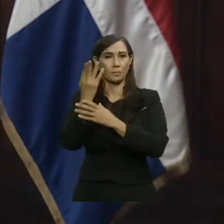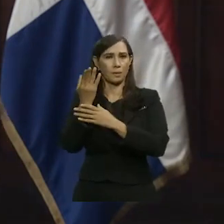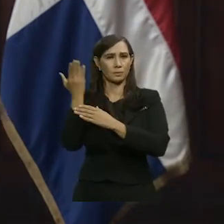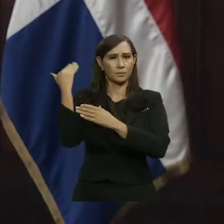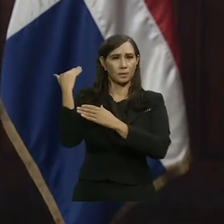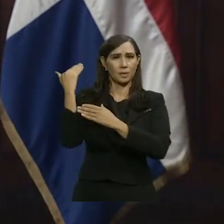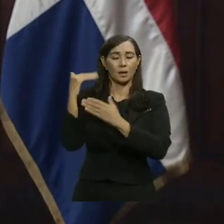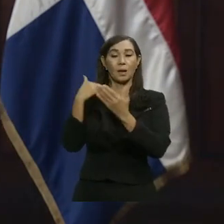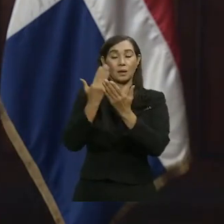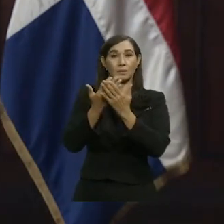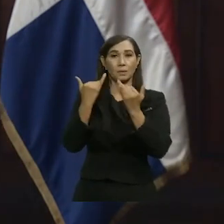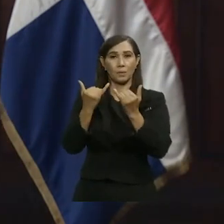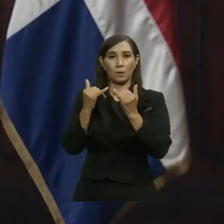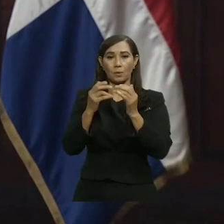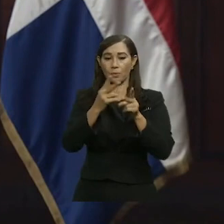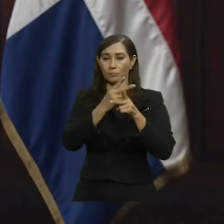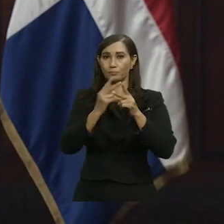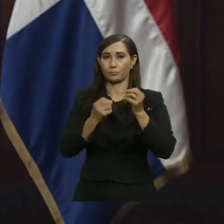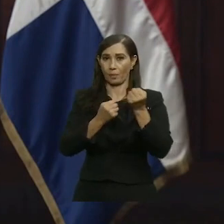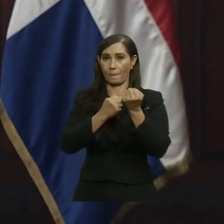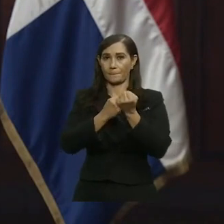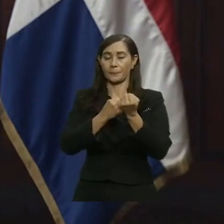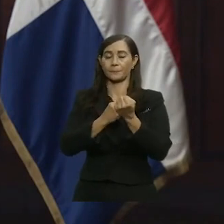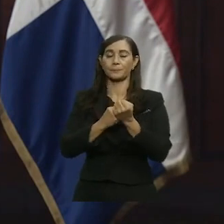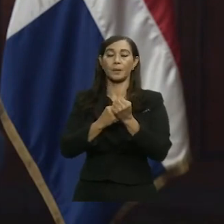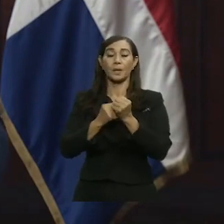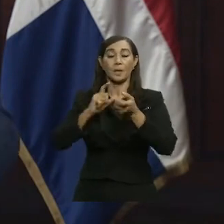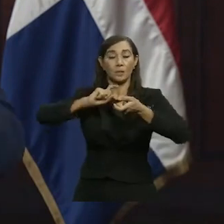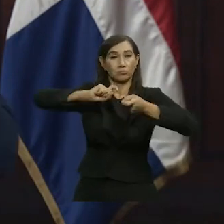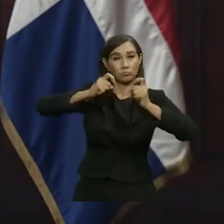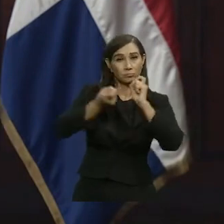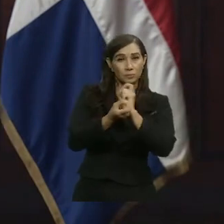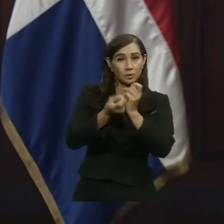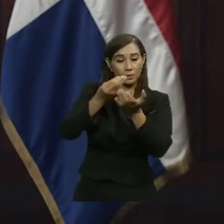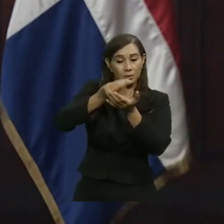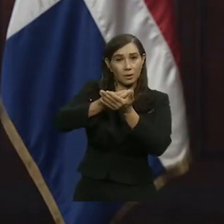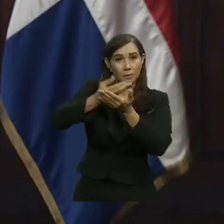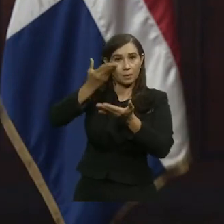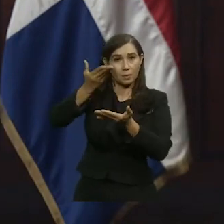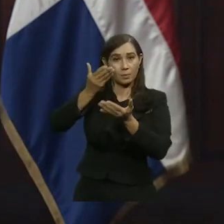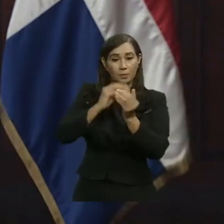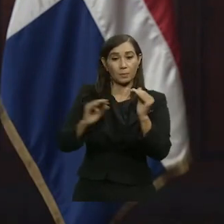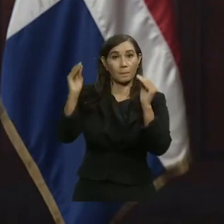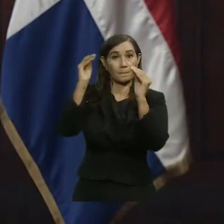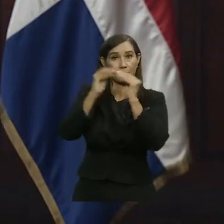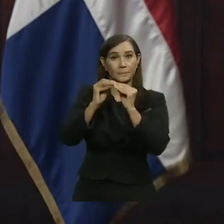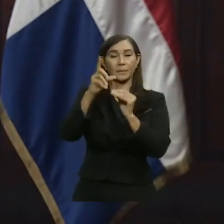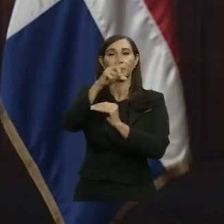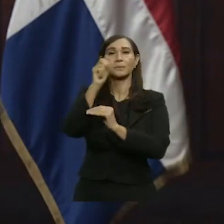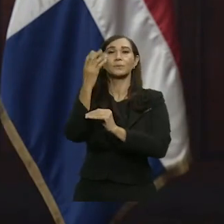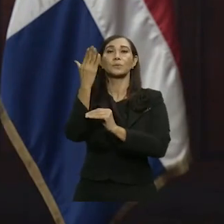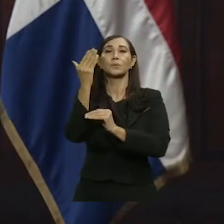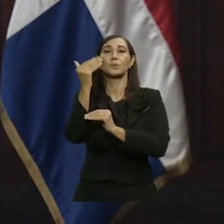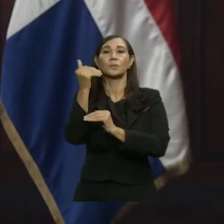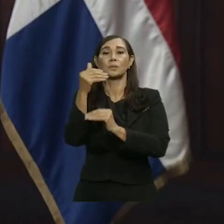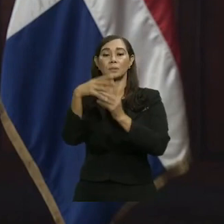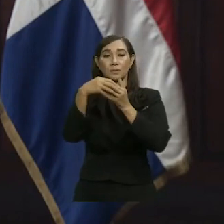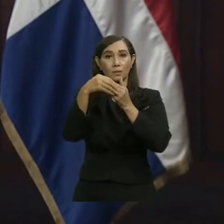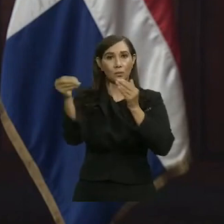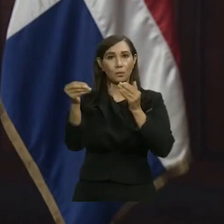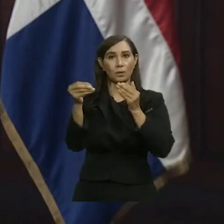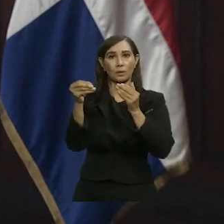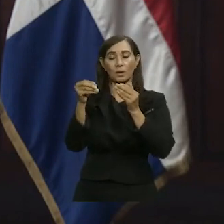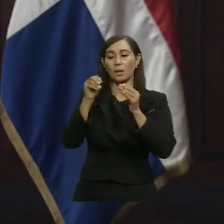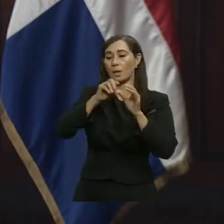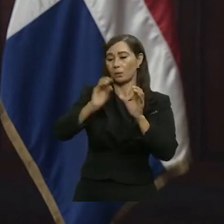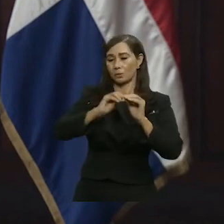2022. Cualquier movimiento de precios por encima de $115 por barril será traspasado a los